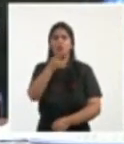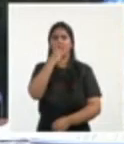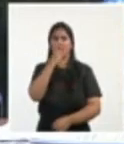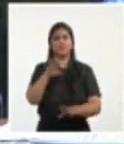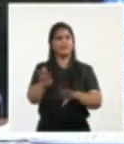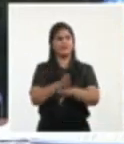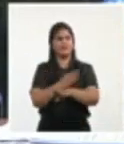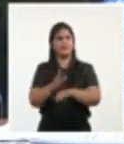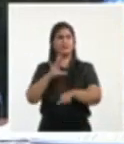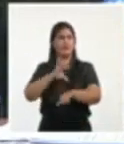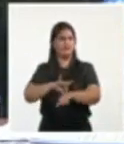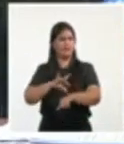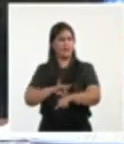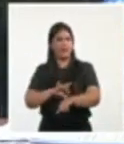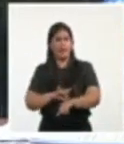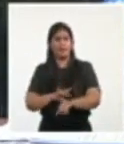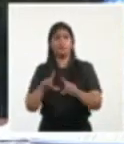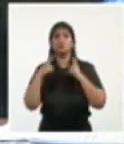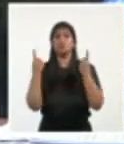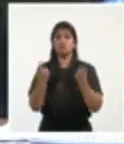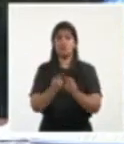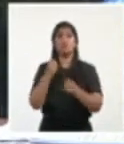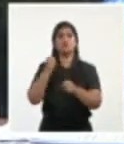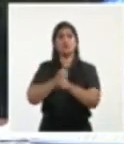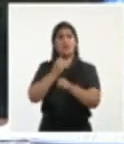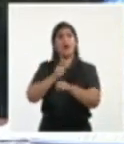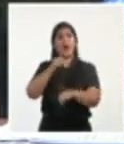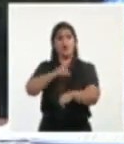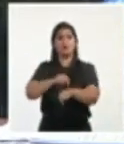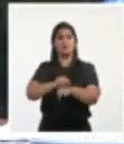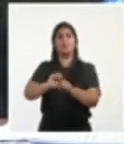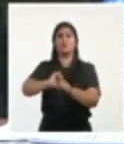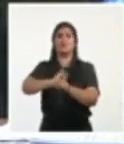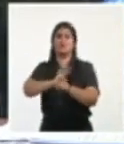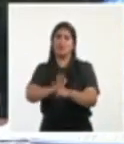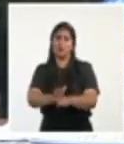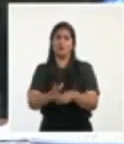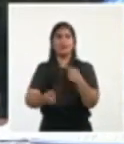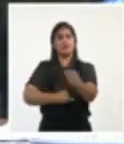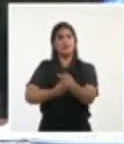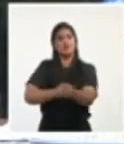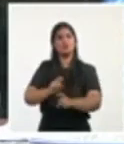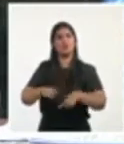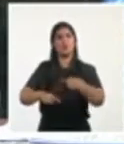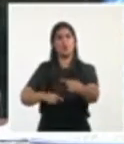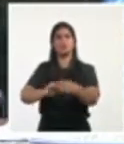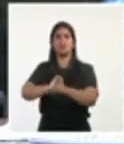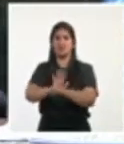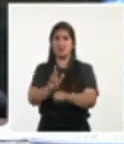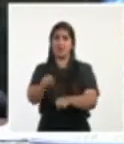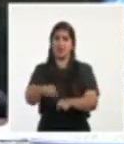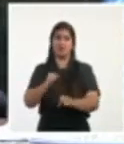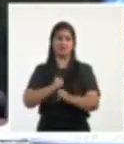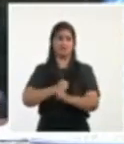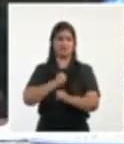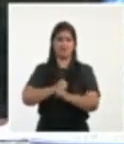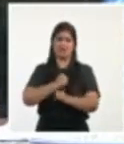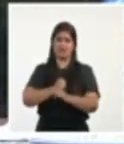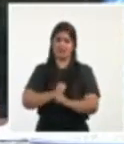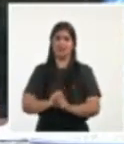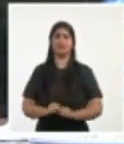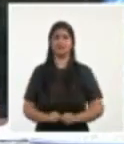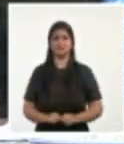su transparencia. Tiene entre sus atributos la confiabilidad y la continuidad en la captación,